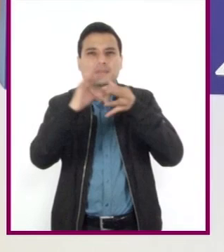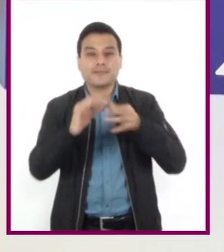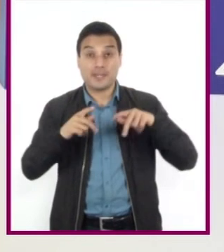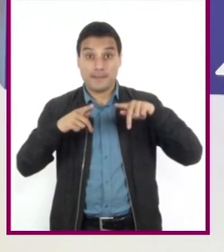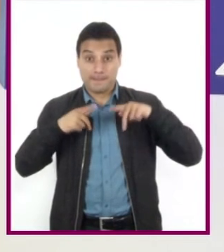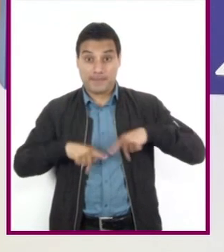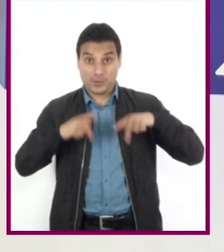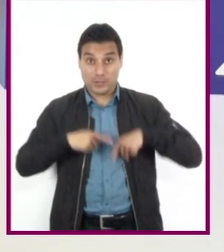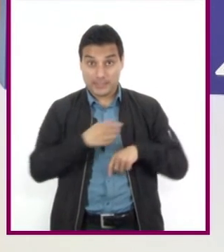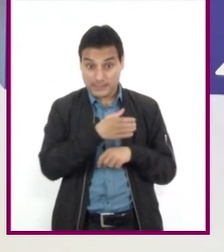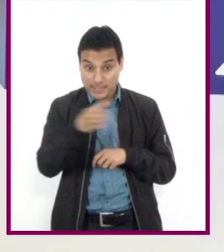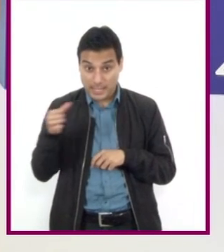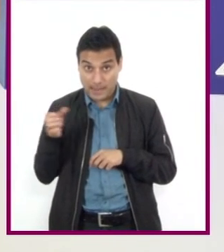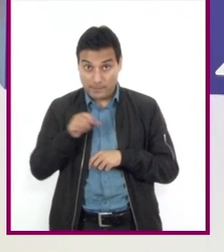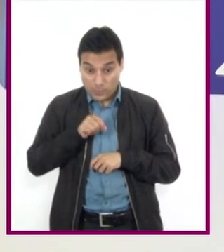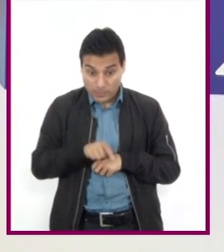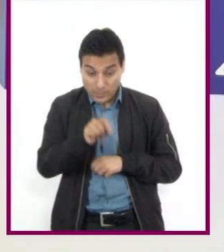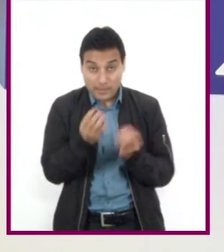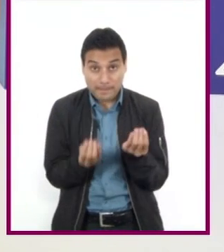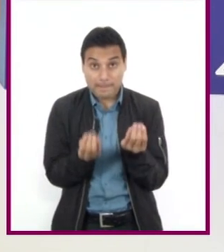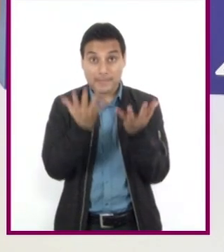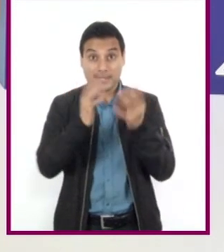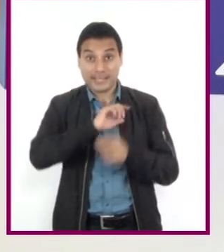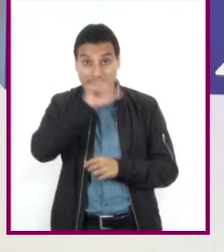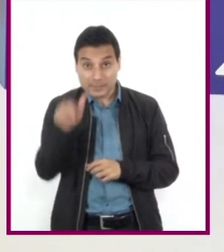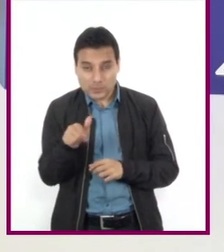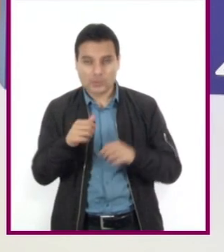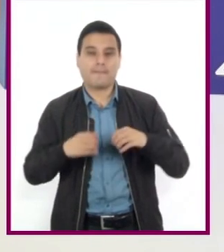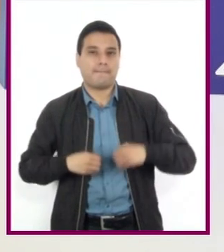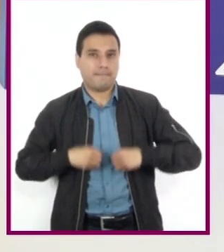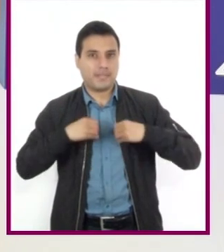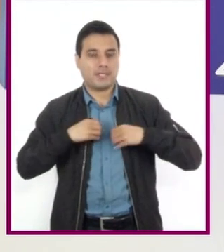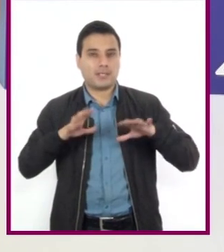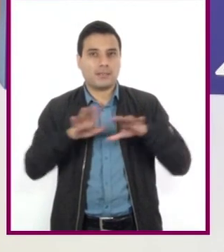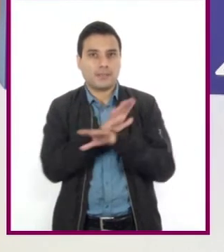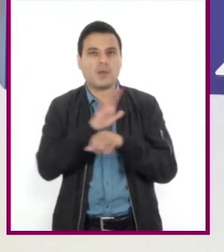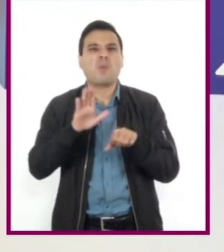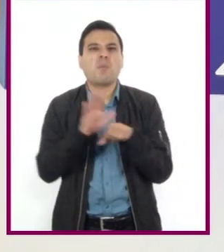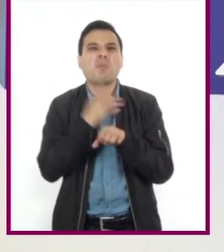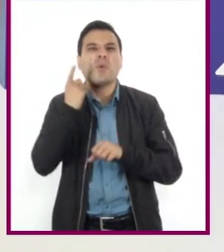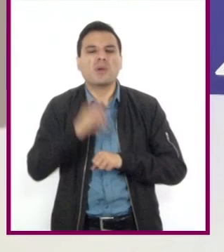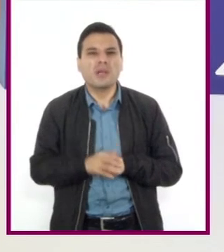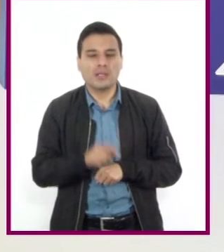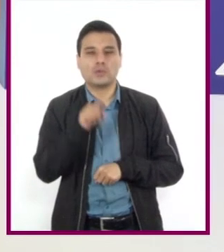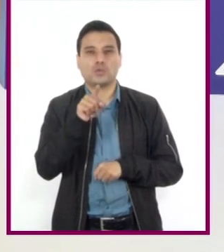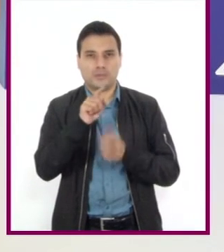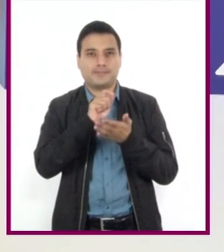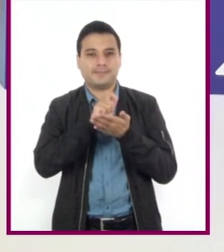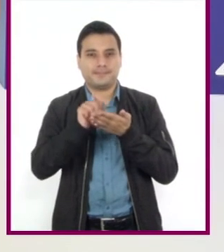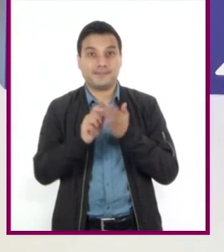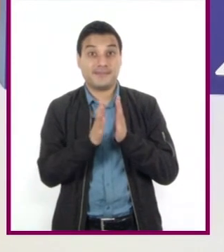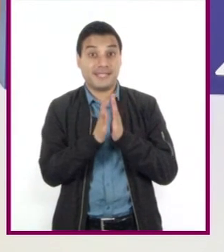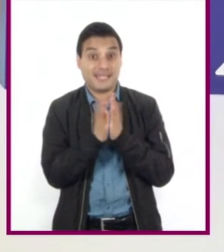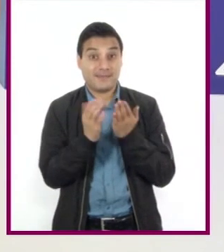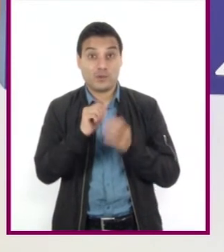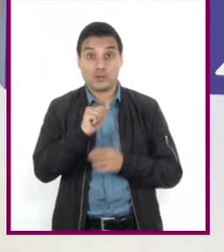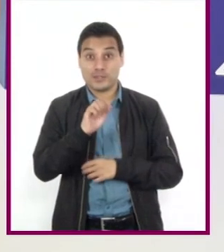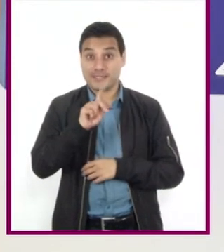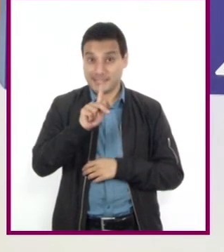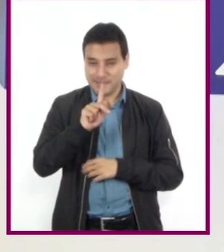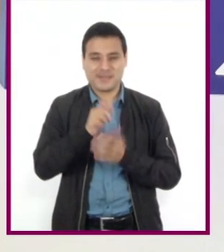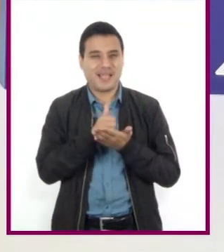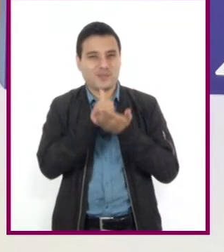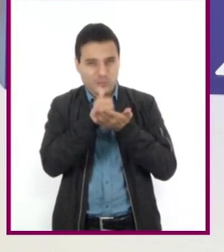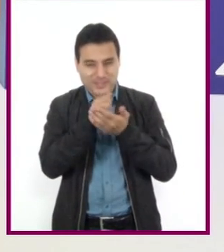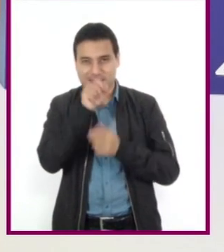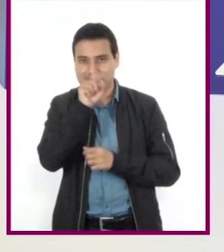agricultura revolucionó la forma de vida de los primeros habitantes de Mesoamérica. Pueden apoyarse en el libro de texto, consultar a sus